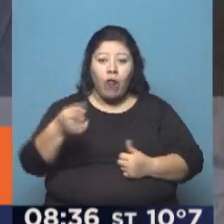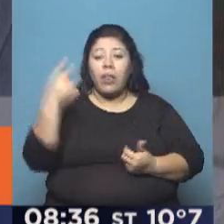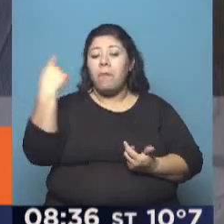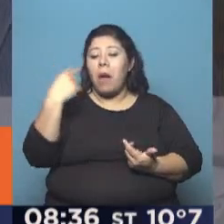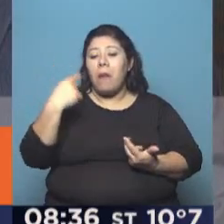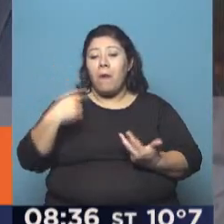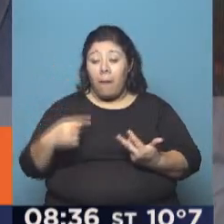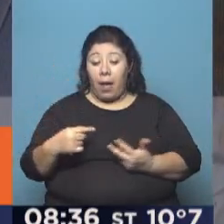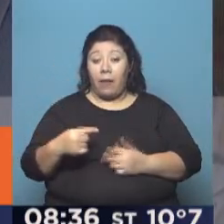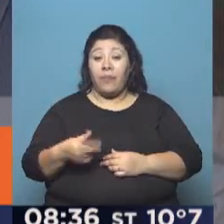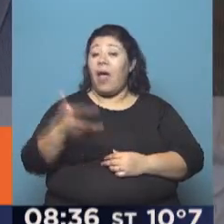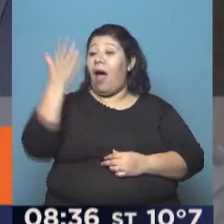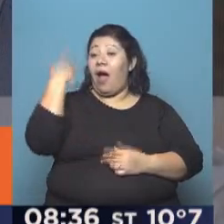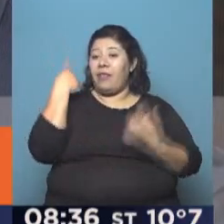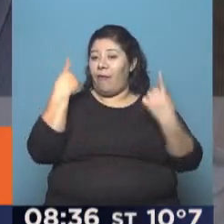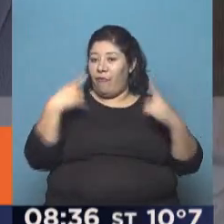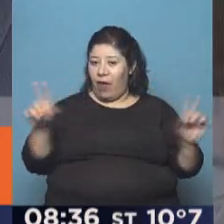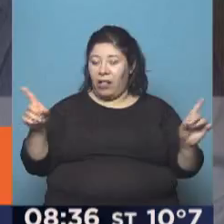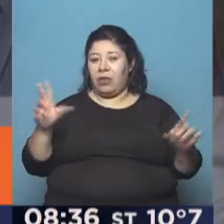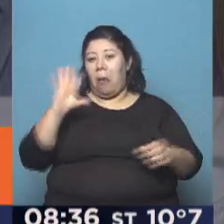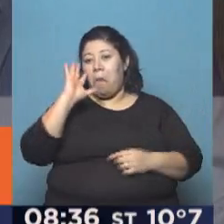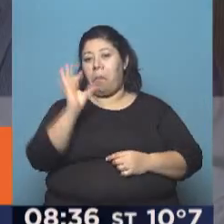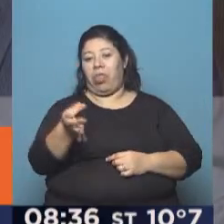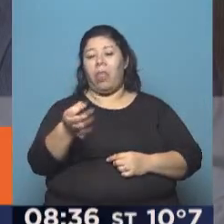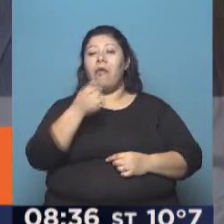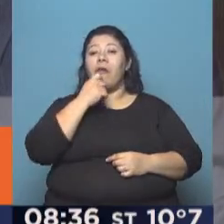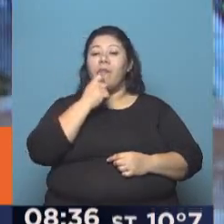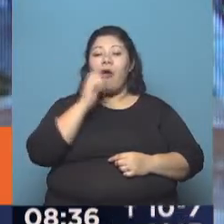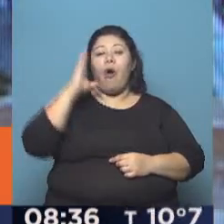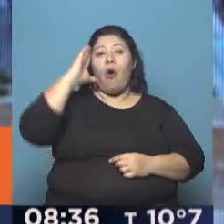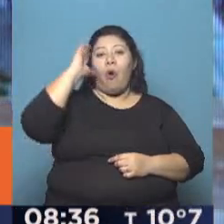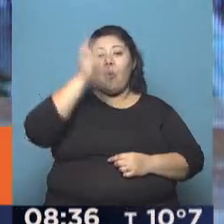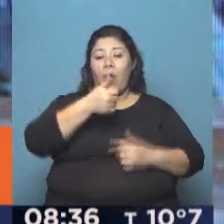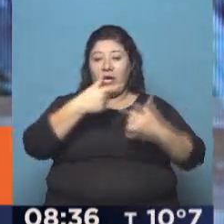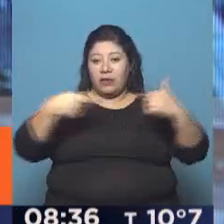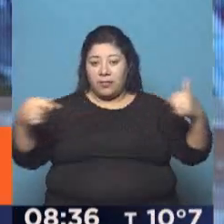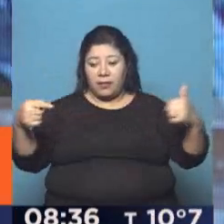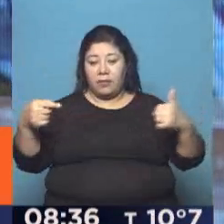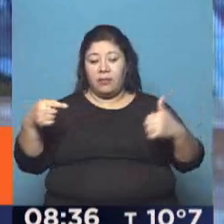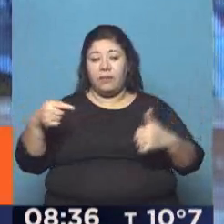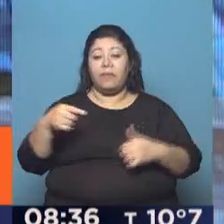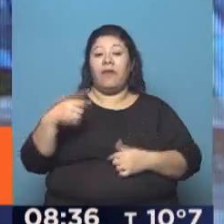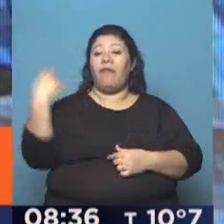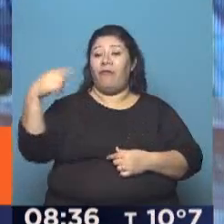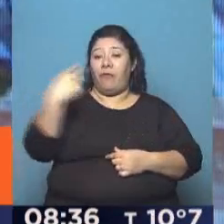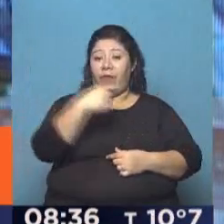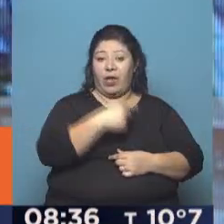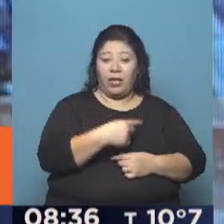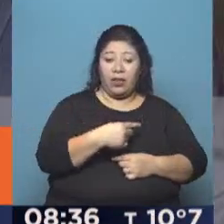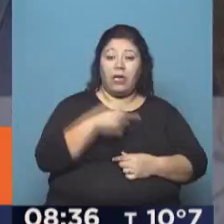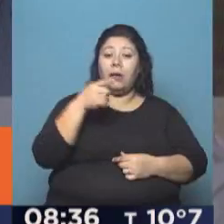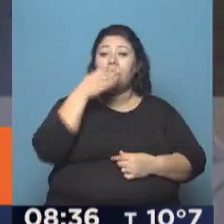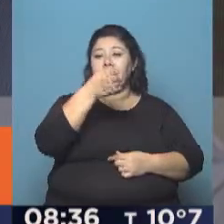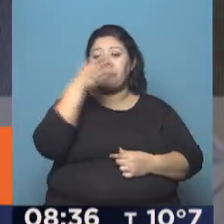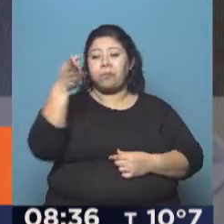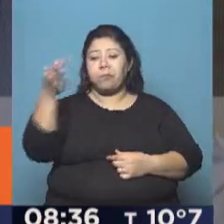y un después esto no hay duda uno lo puede advertir en muchos magistrados este Margarita usted ha denunciado un montón de veces ha concurrido un sinfín